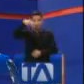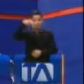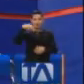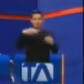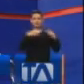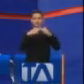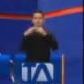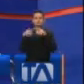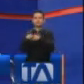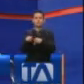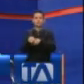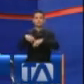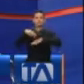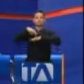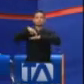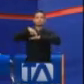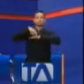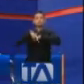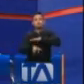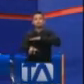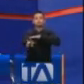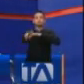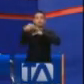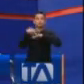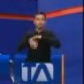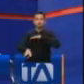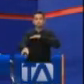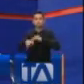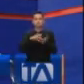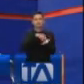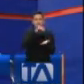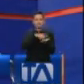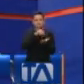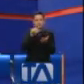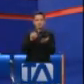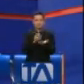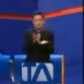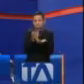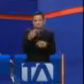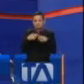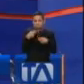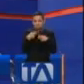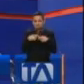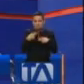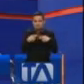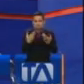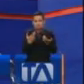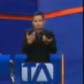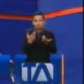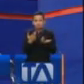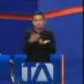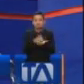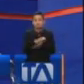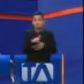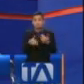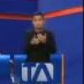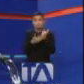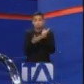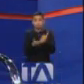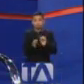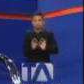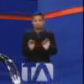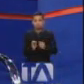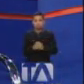una resbaladera llena de piedras, lodo y hierba. Además, el servicio de transporte público es limitado, al igual que el agua